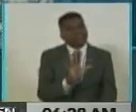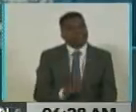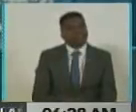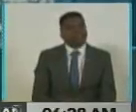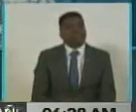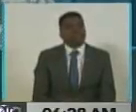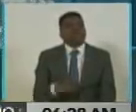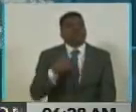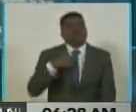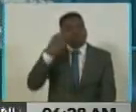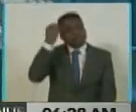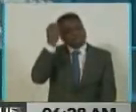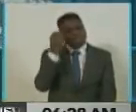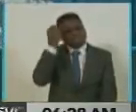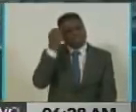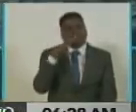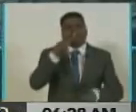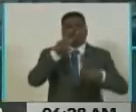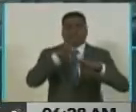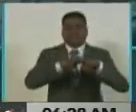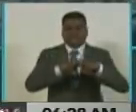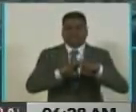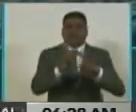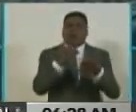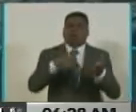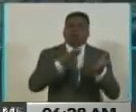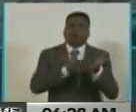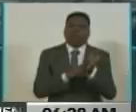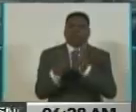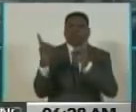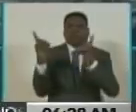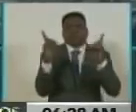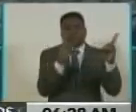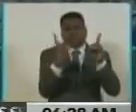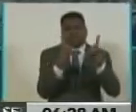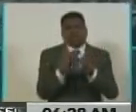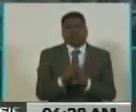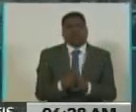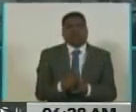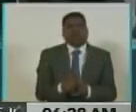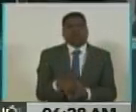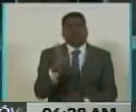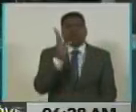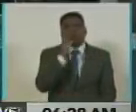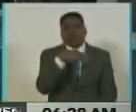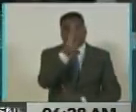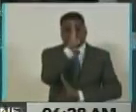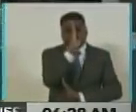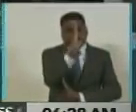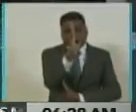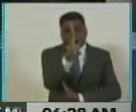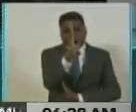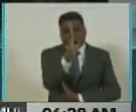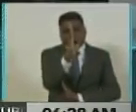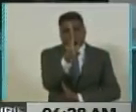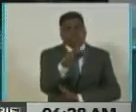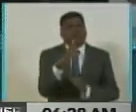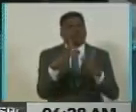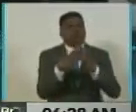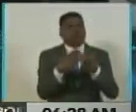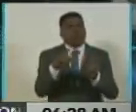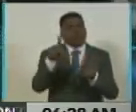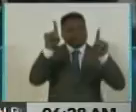Yo pienso que para sentarse nuevamente en la mesa de diálogo no hay que centrarse en el enemigo,